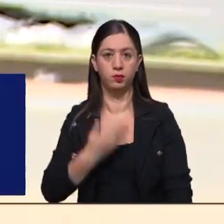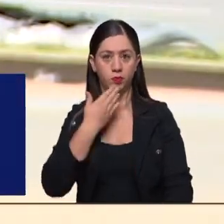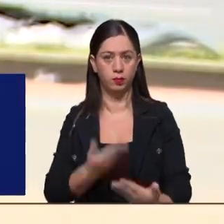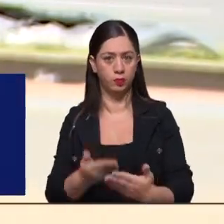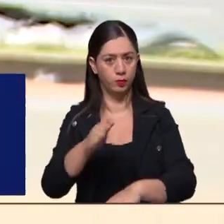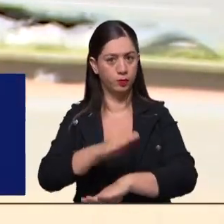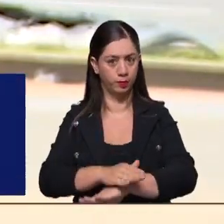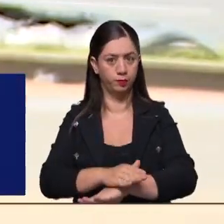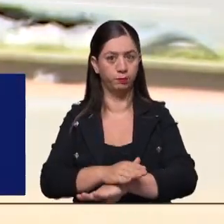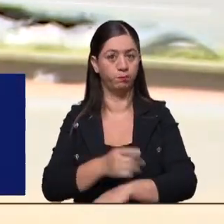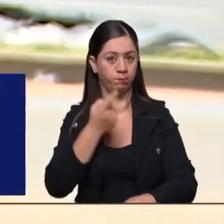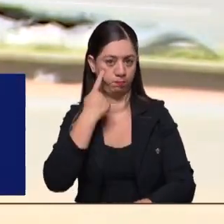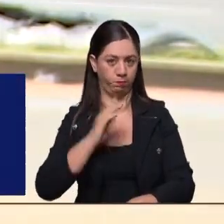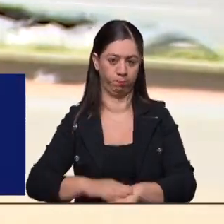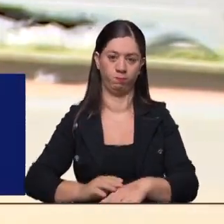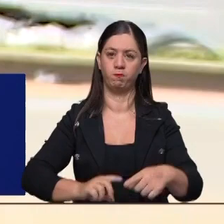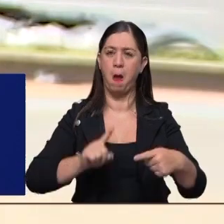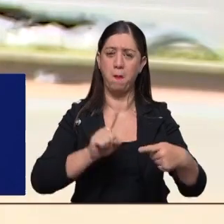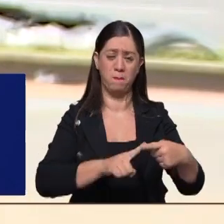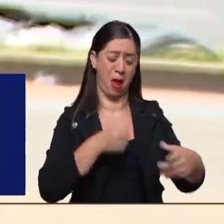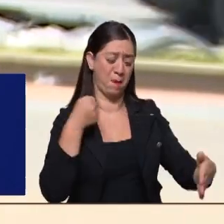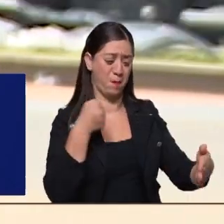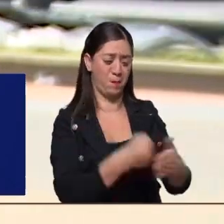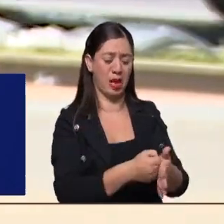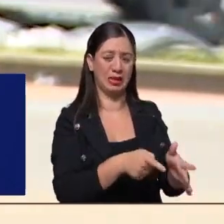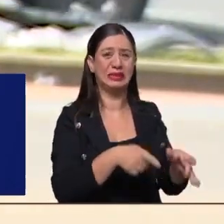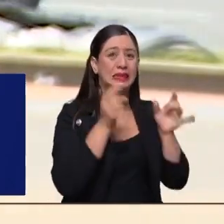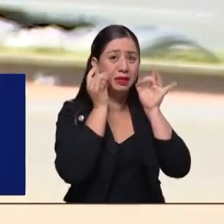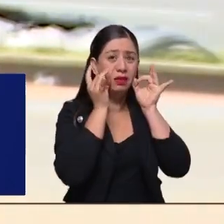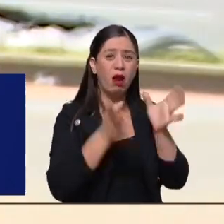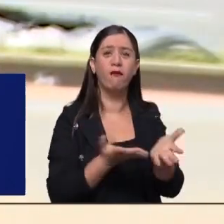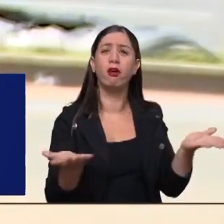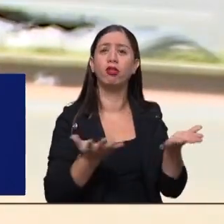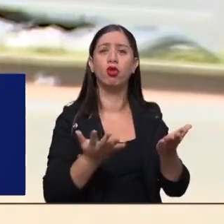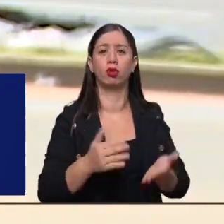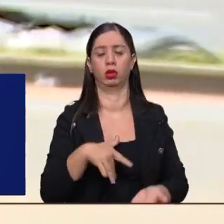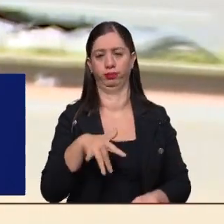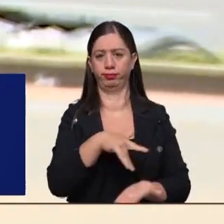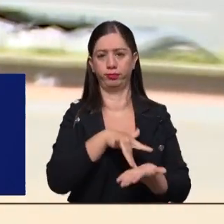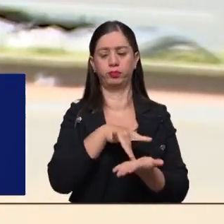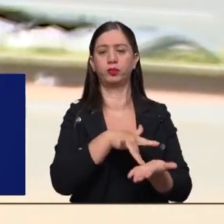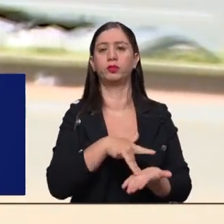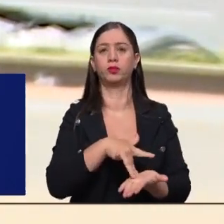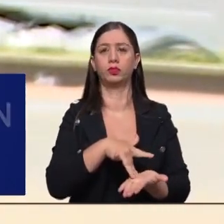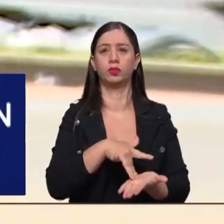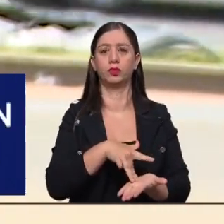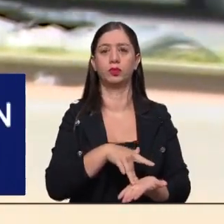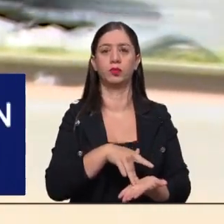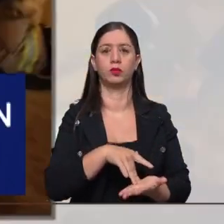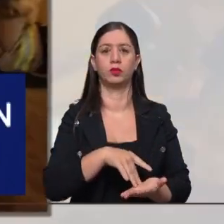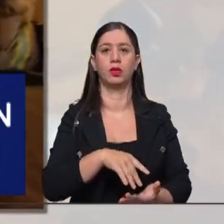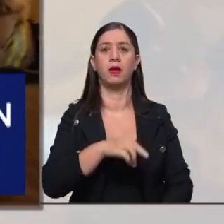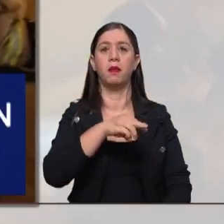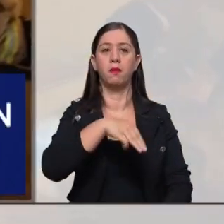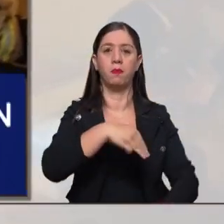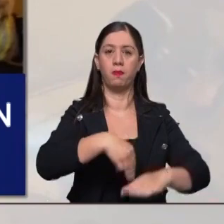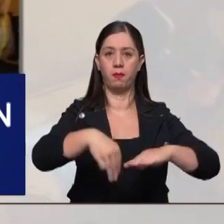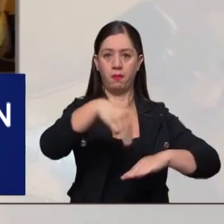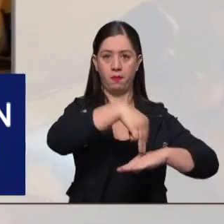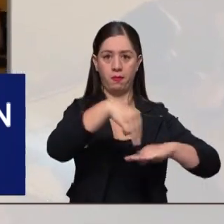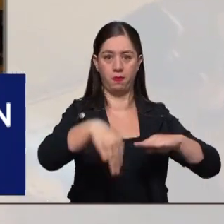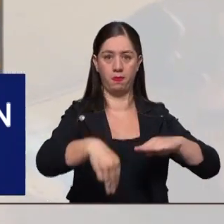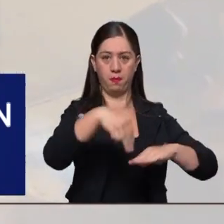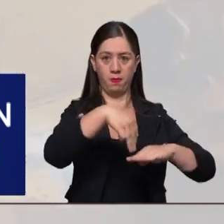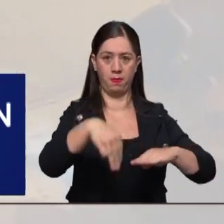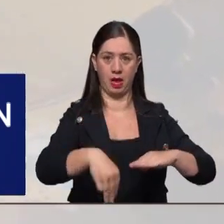buenas tardes. Mire, el primer y más grave accidente se registró aquí donde me encuentro, en el sector de Ciudad Meléndez.